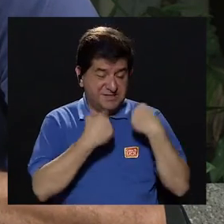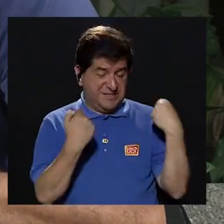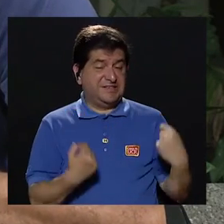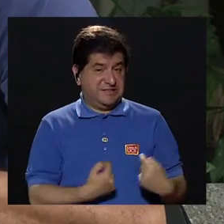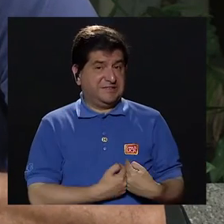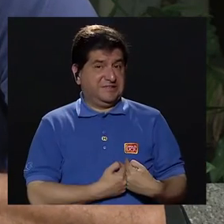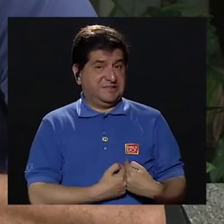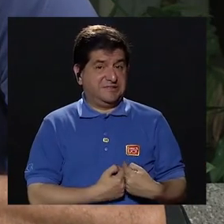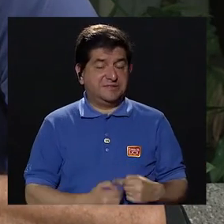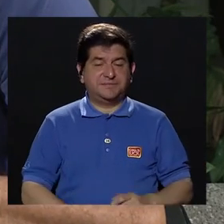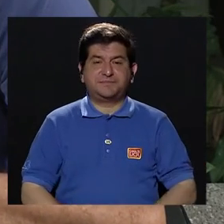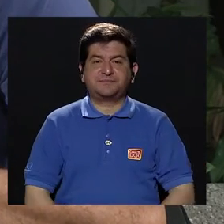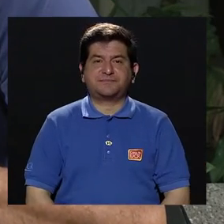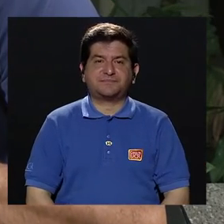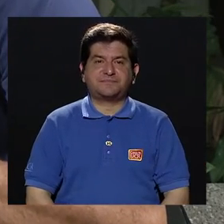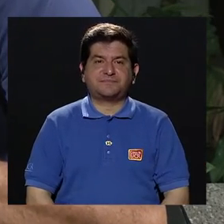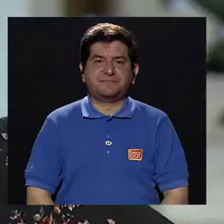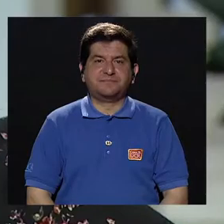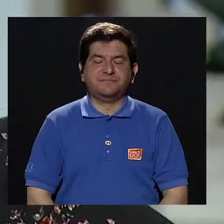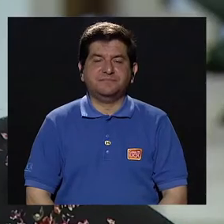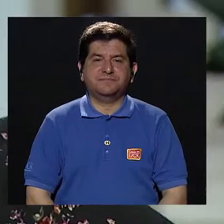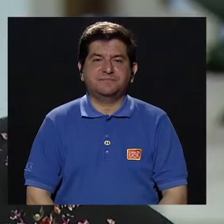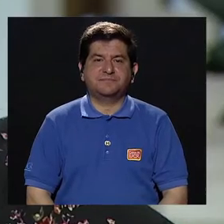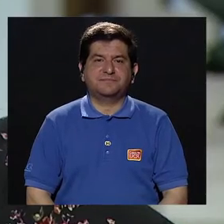difícil con el corazón, etcétera,